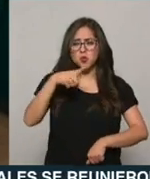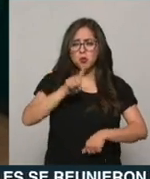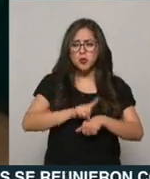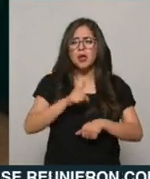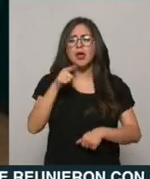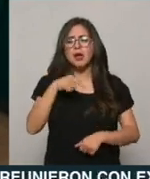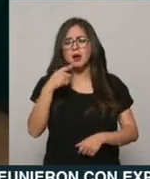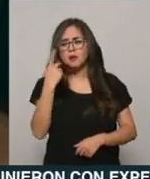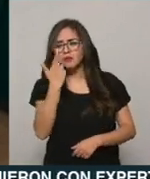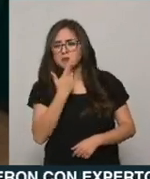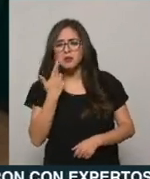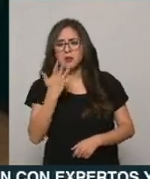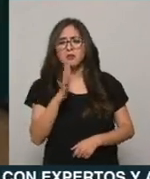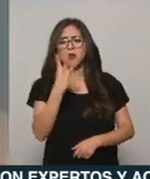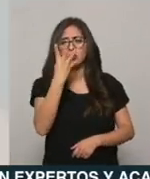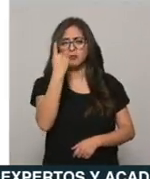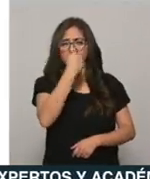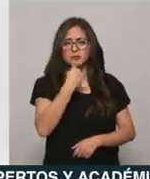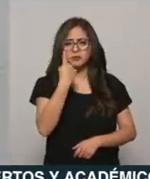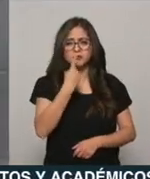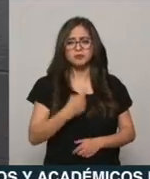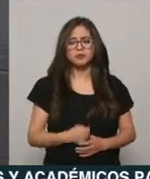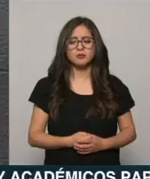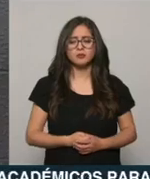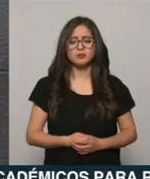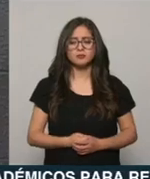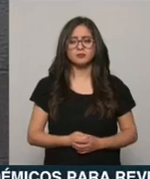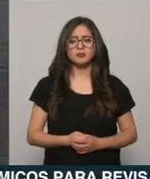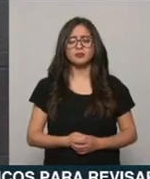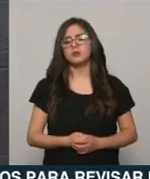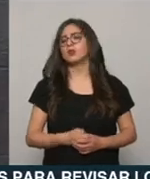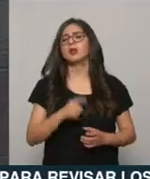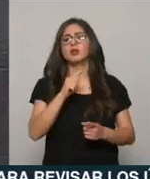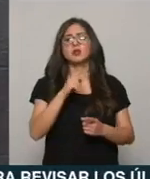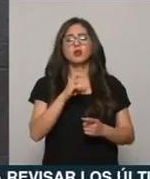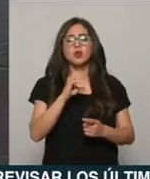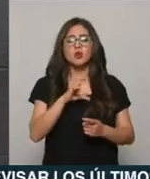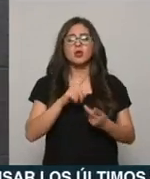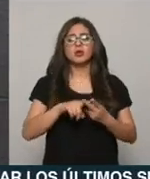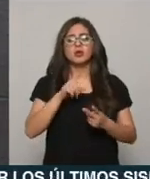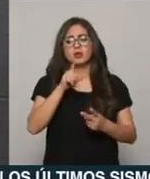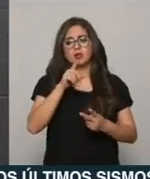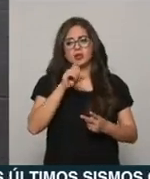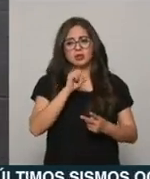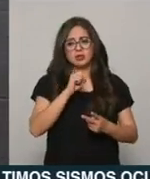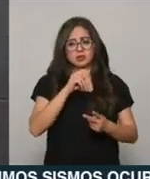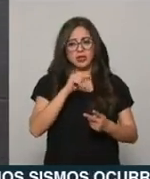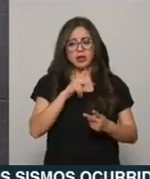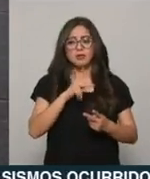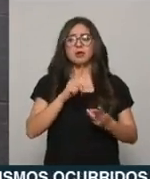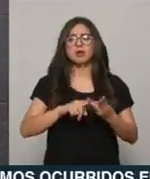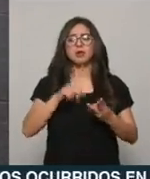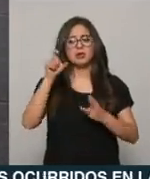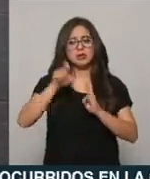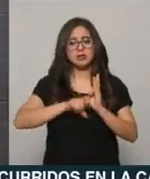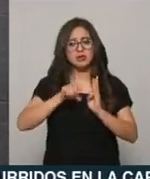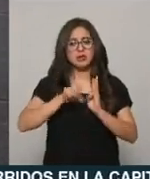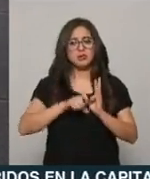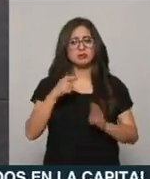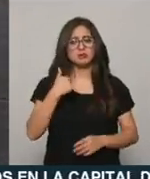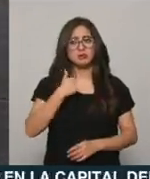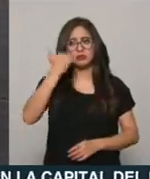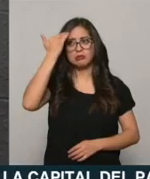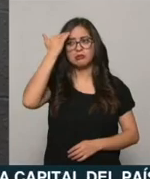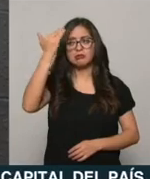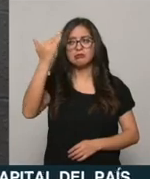contamos seguido, van a estar como unas 4 horas. TikTok, Snapchat, Instagram, híjole, pues yo creo que sí, un